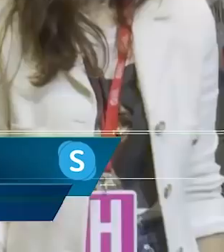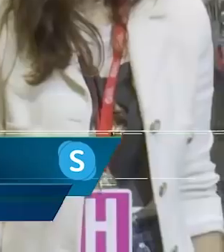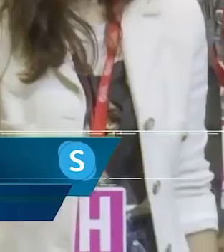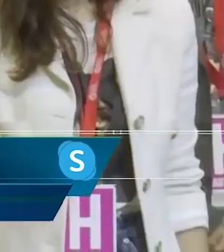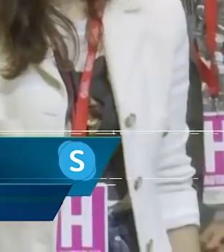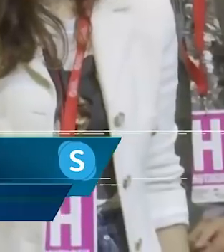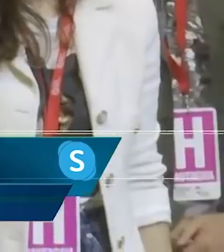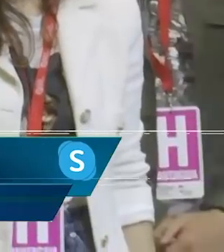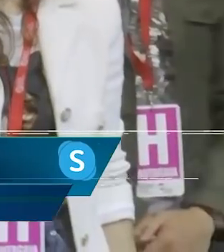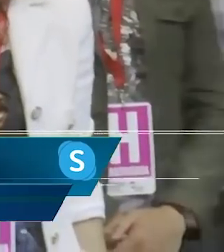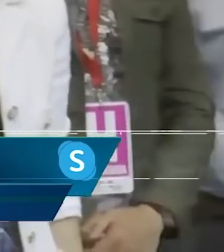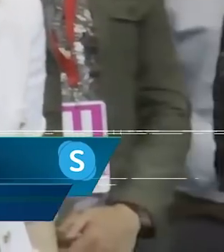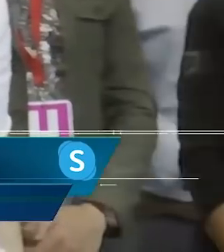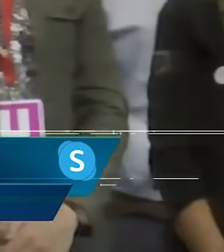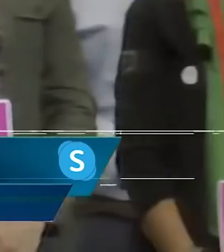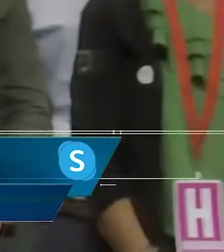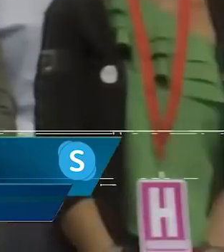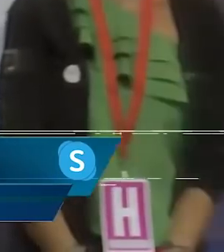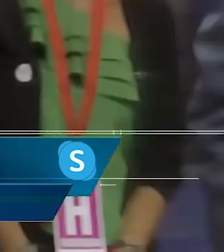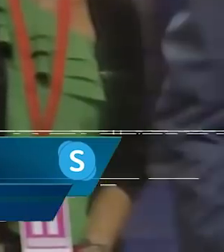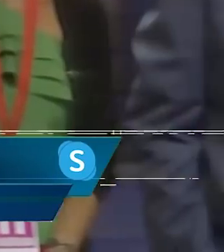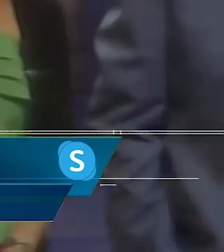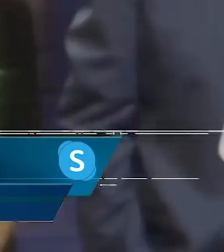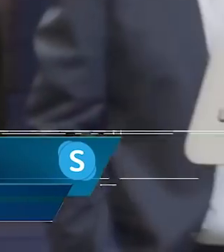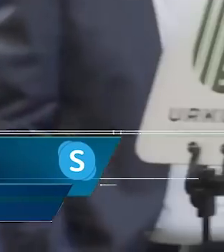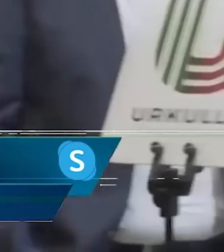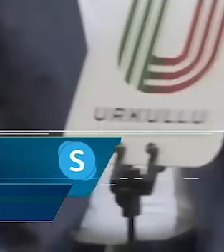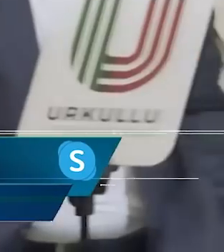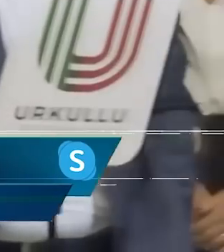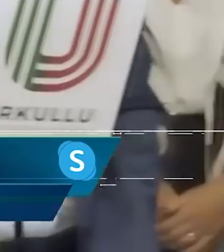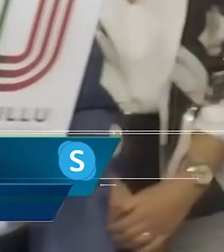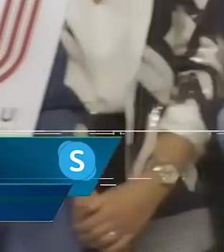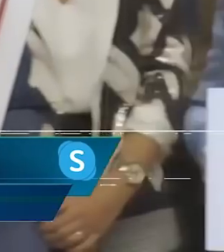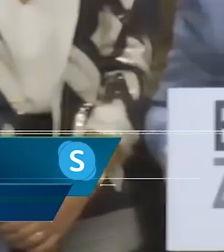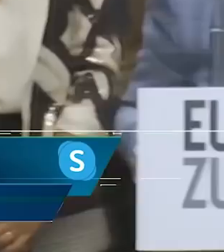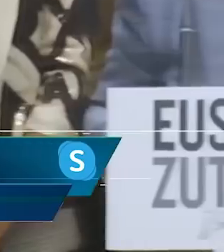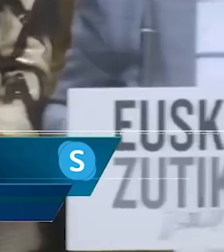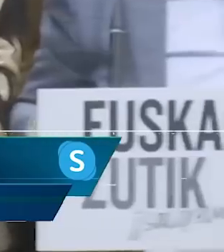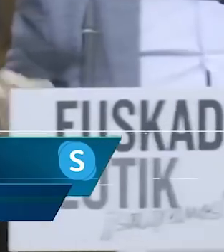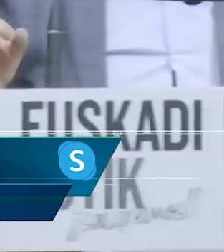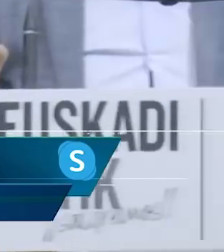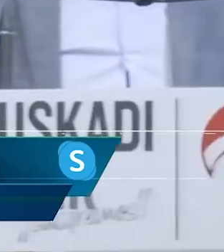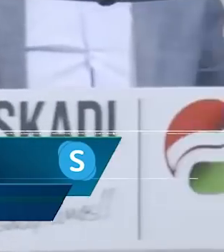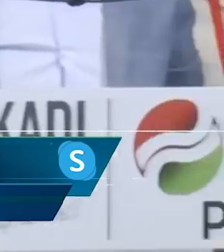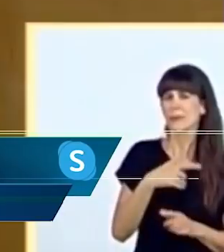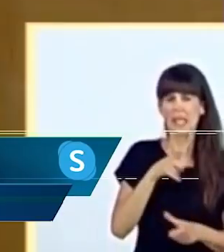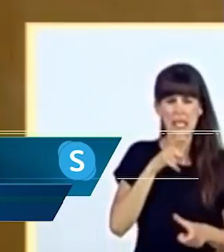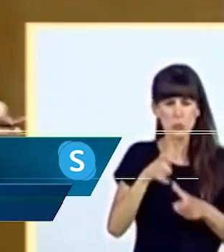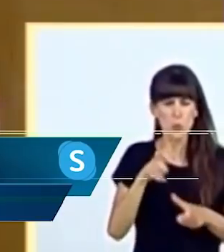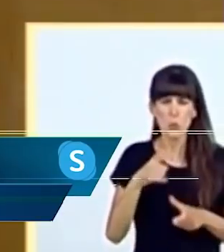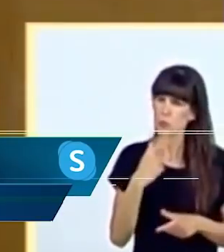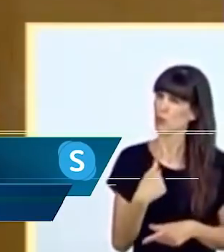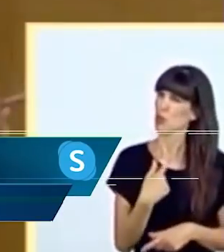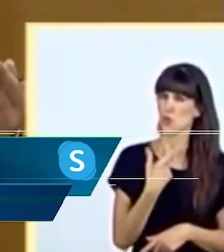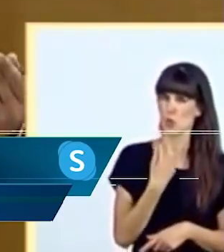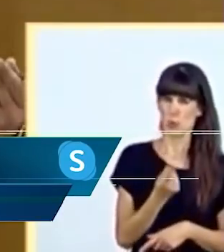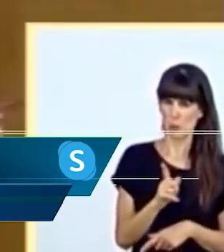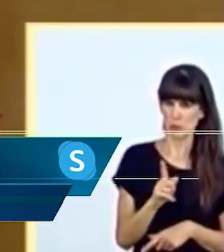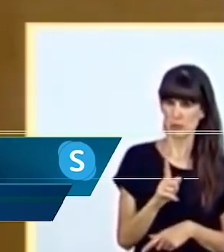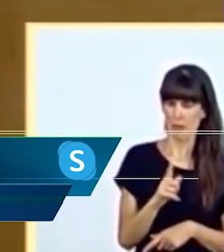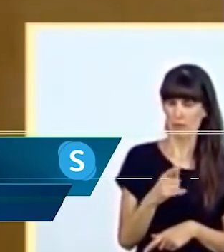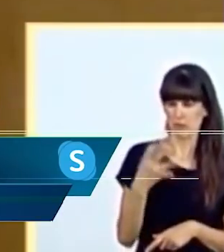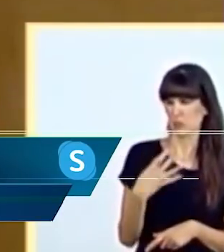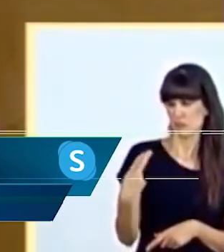¿dónde pierde ahí? Solo en uno de los casos, en el caso de que el PSOE decida pactar con el PNV. Ahora, hay que ver ahí cuál